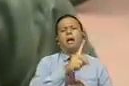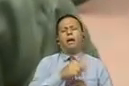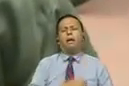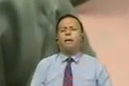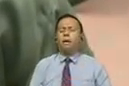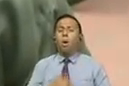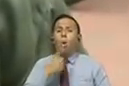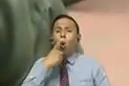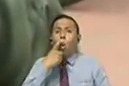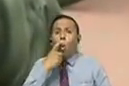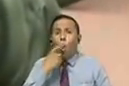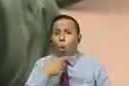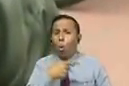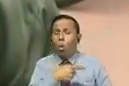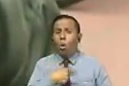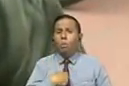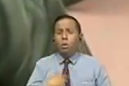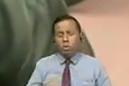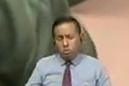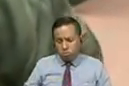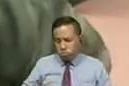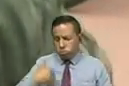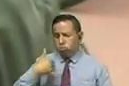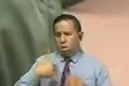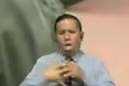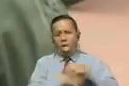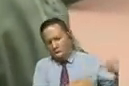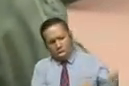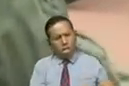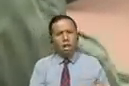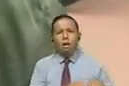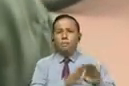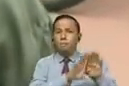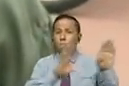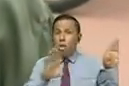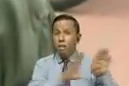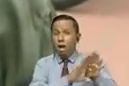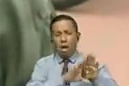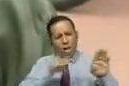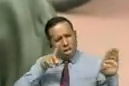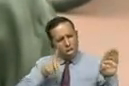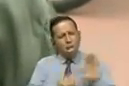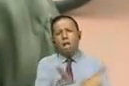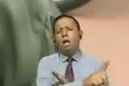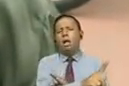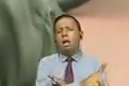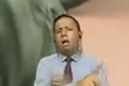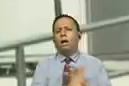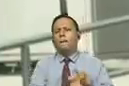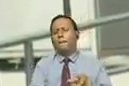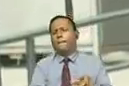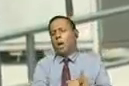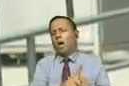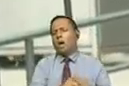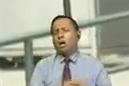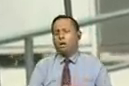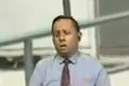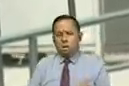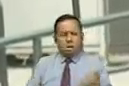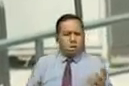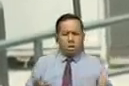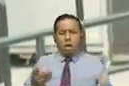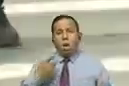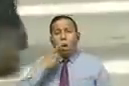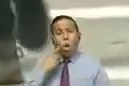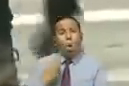tipo no me dio tiempo y me arranca el teléfono. Como la puerta estuvo abierta, se salió y se dio a la fuga. Desesperado por su